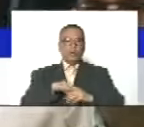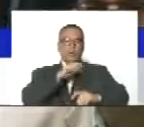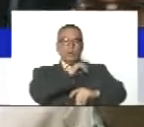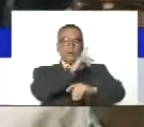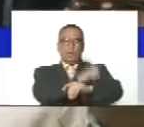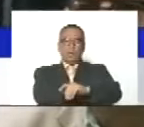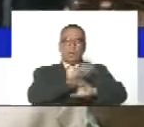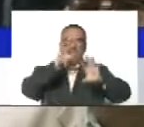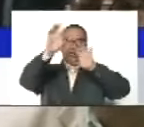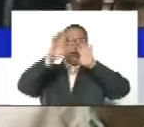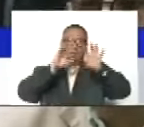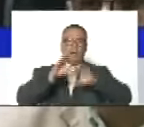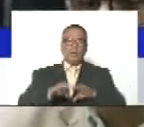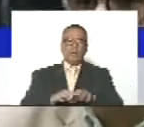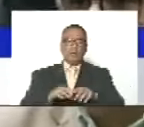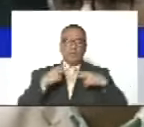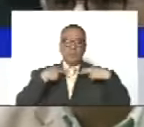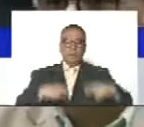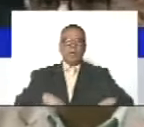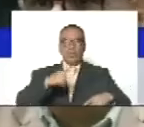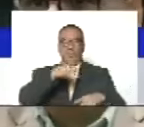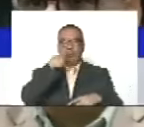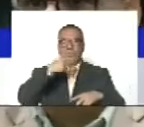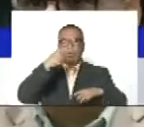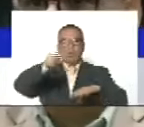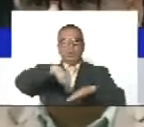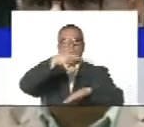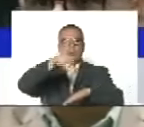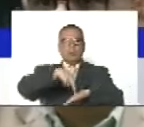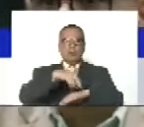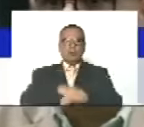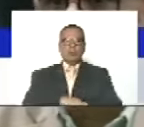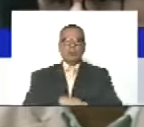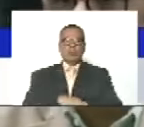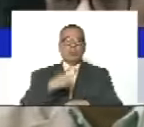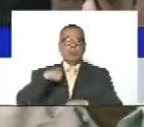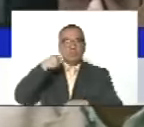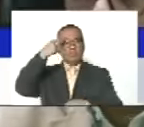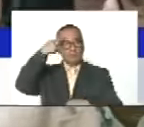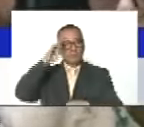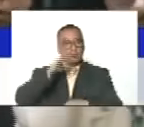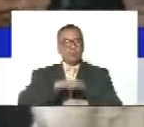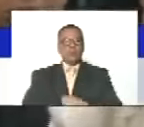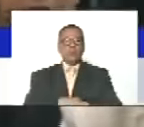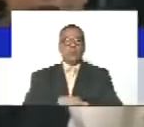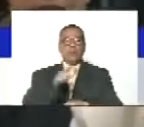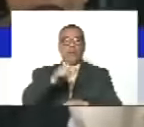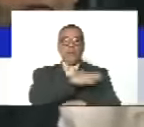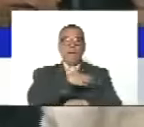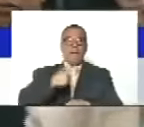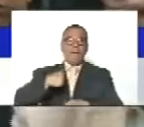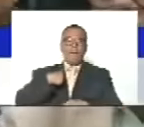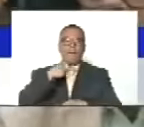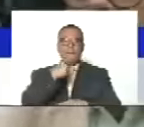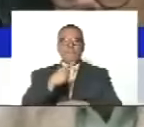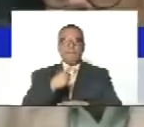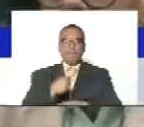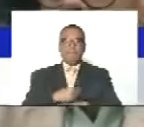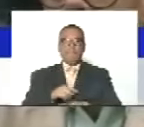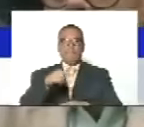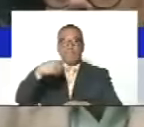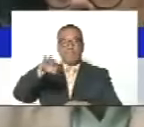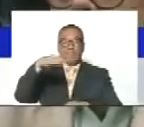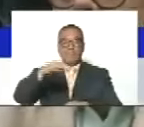potencias extranjeras en la vida política nacional. Sin embargo, queremos con el pañuelo